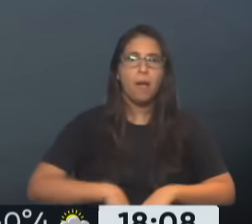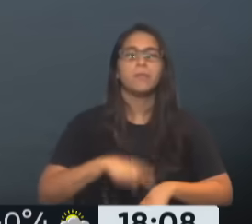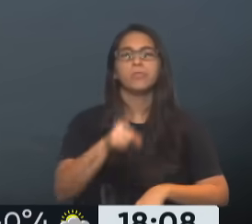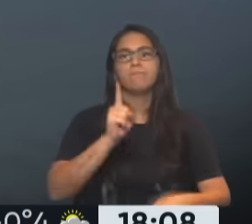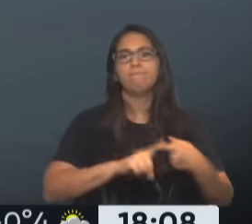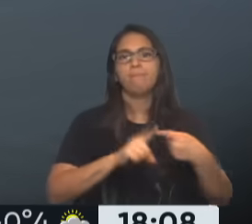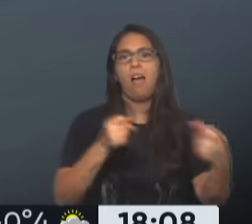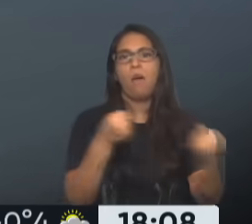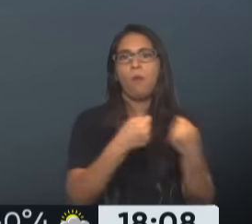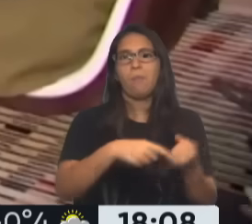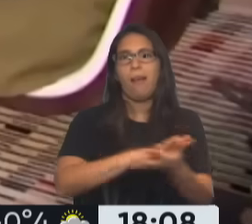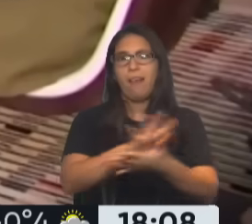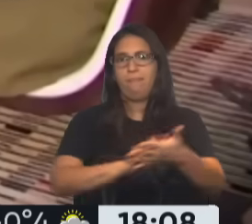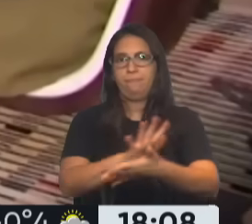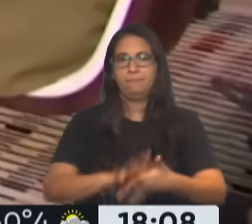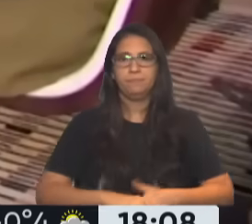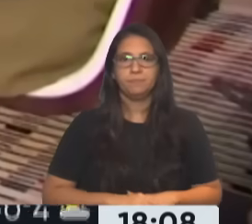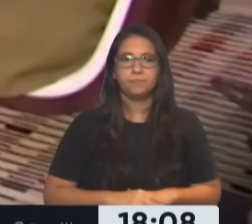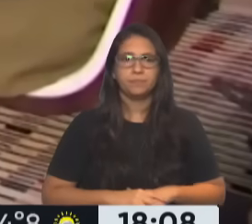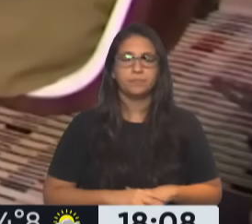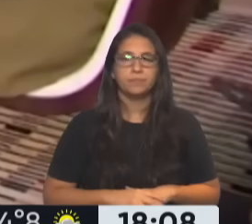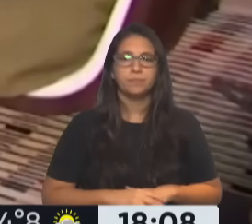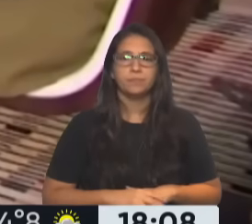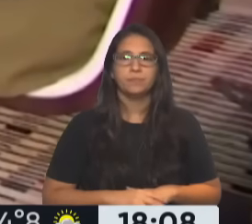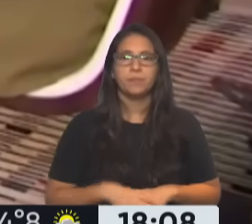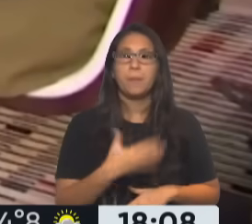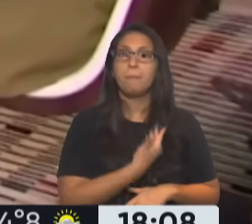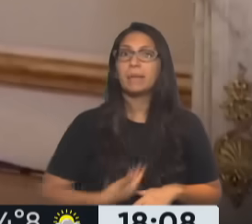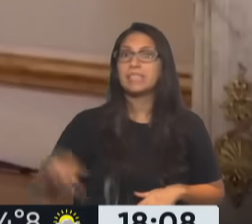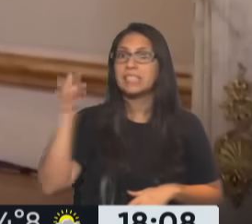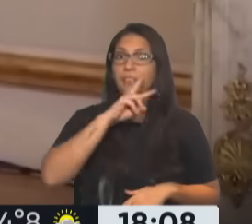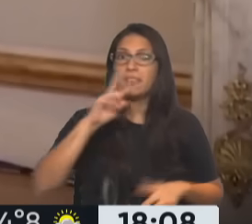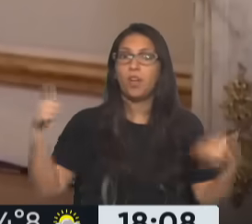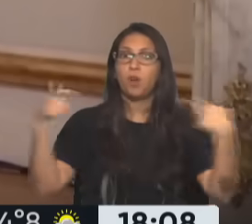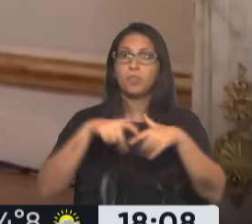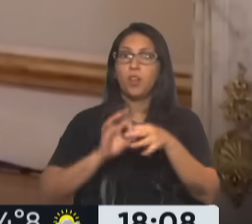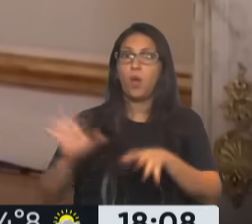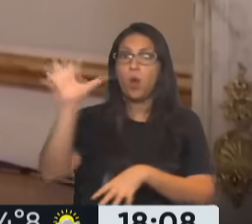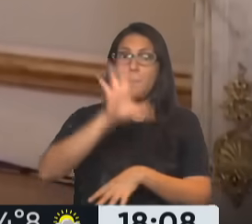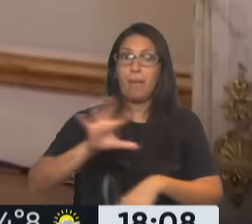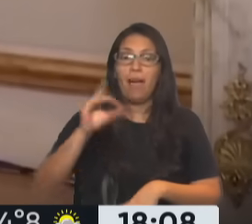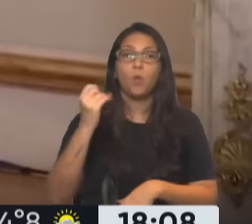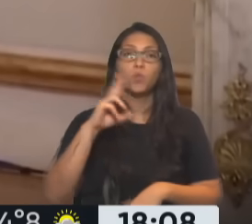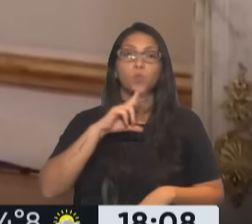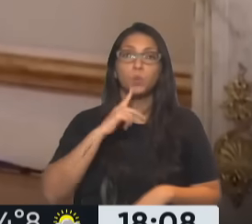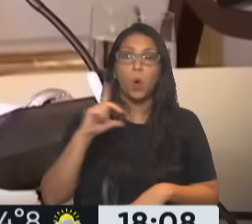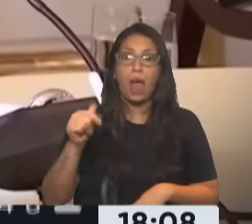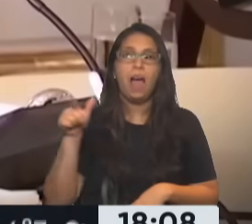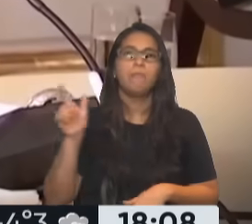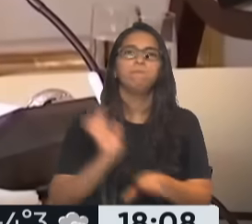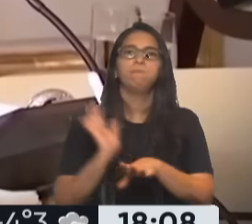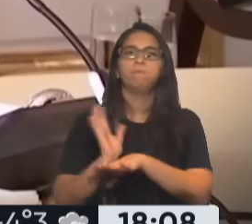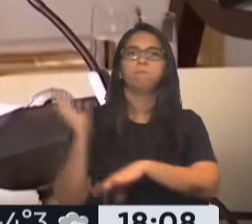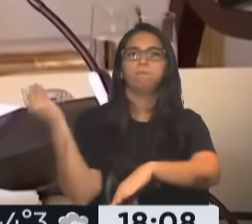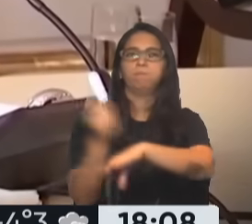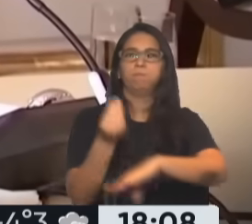estas diferencias. La presencia de la presidenta de la Comisión Europea, Ursula von der Leyen, escenifica la unidad de